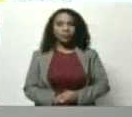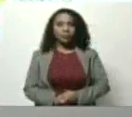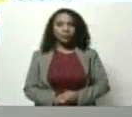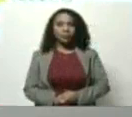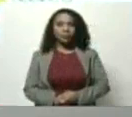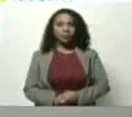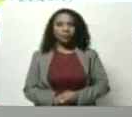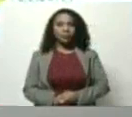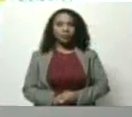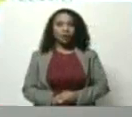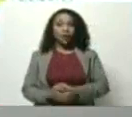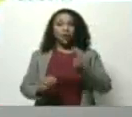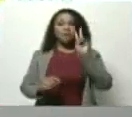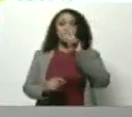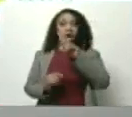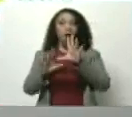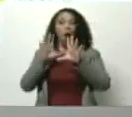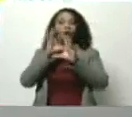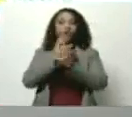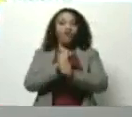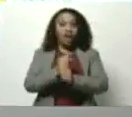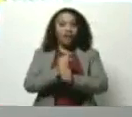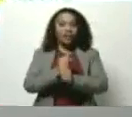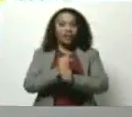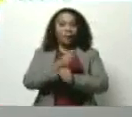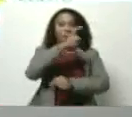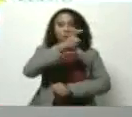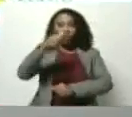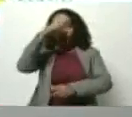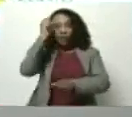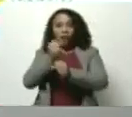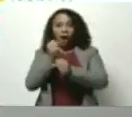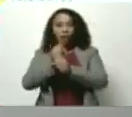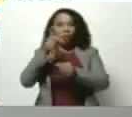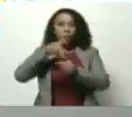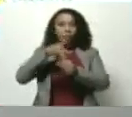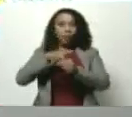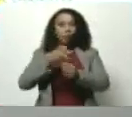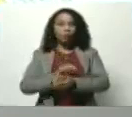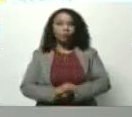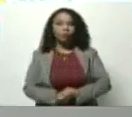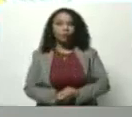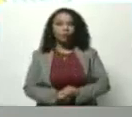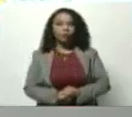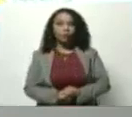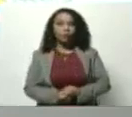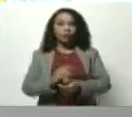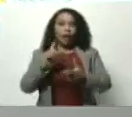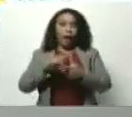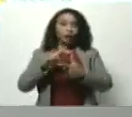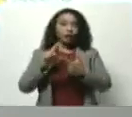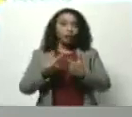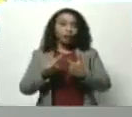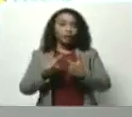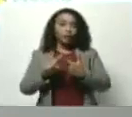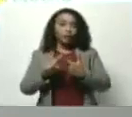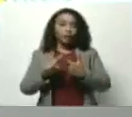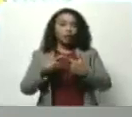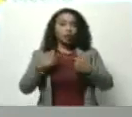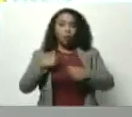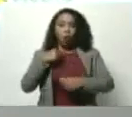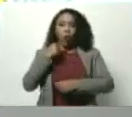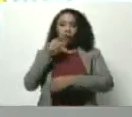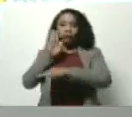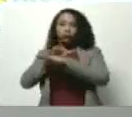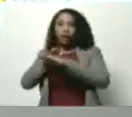confianza en todos y cada uno de ellos y entonces yo le dije asdrúbal le